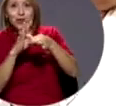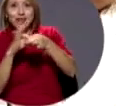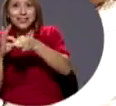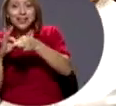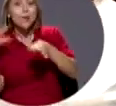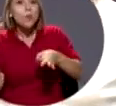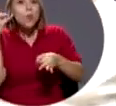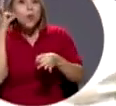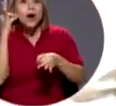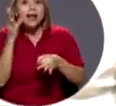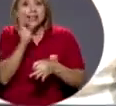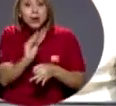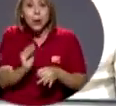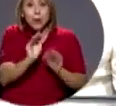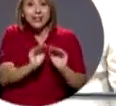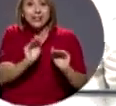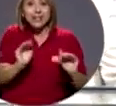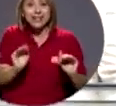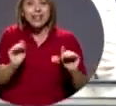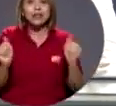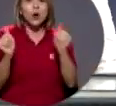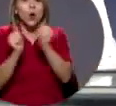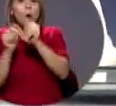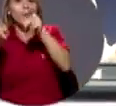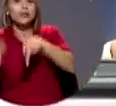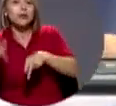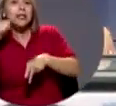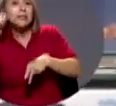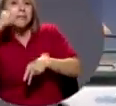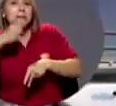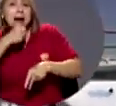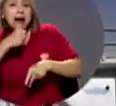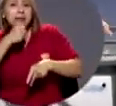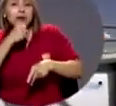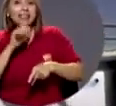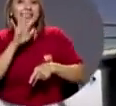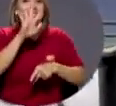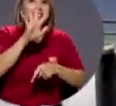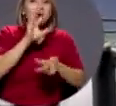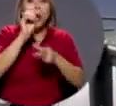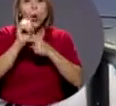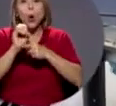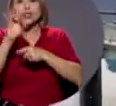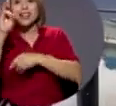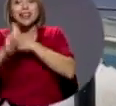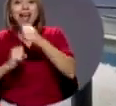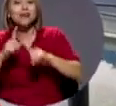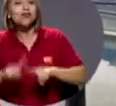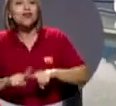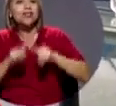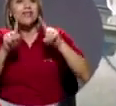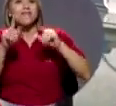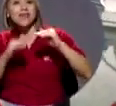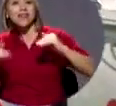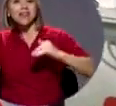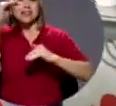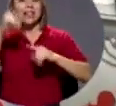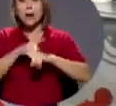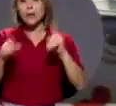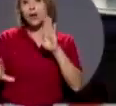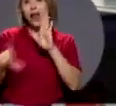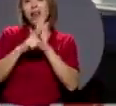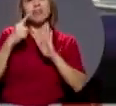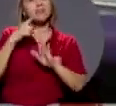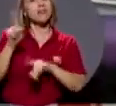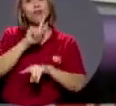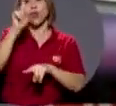edad con personas mayores de edad, en las que hay de 5 a 7 años de diferencia, pero que la ley establece que no deben darse por